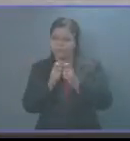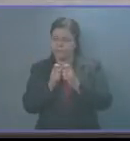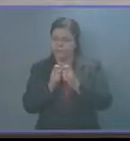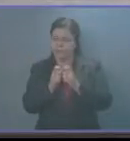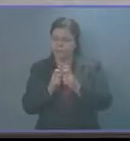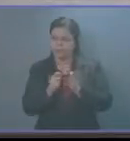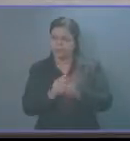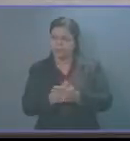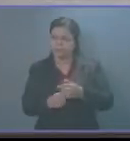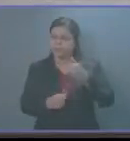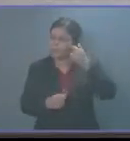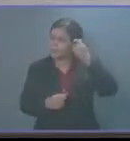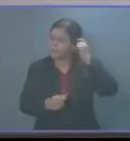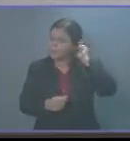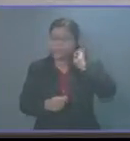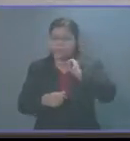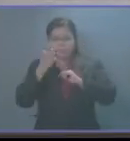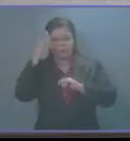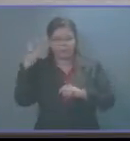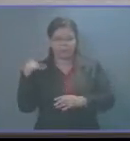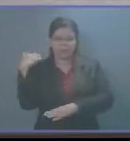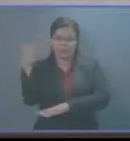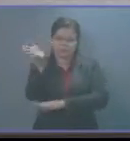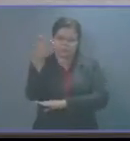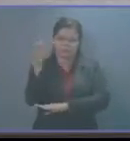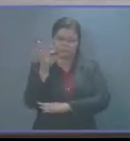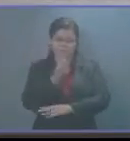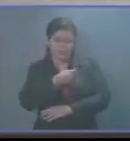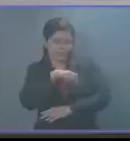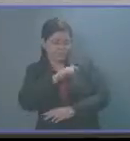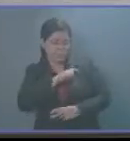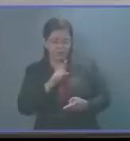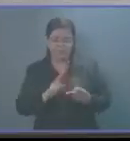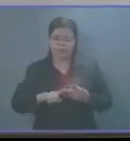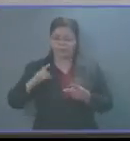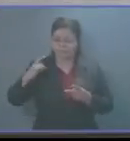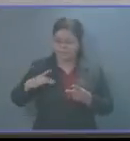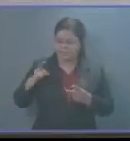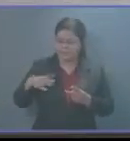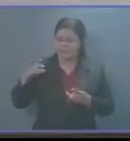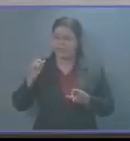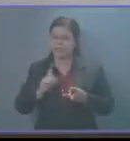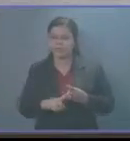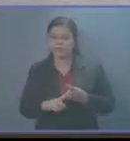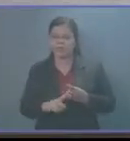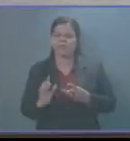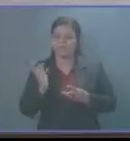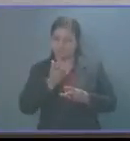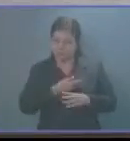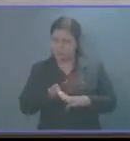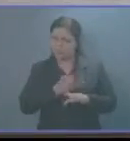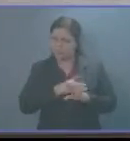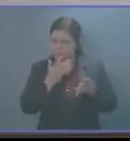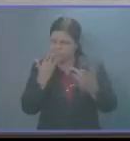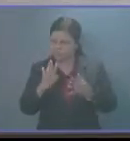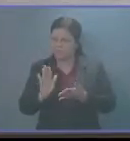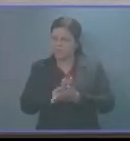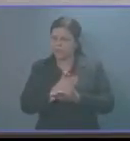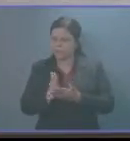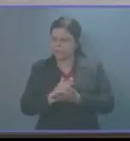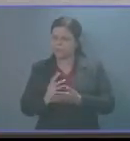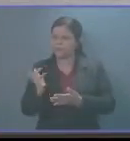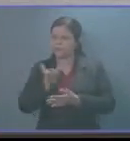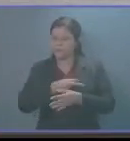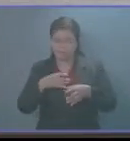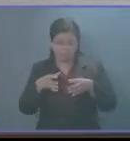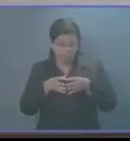Excelentísimos señores embajadores de España, de Chile, que por cierto, estuvimos compartiendo un día de estos como grupo de